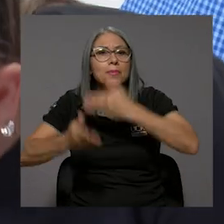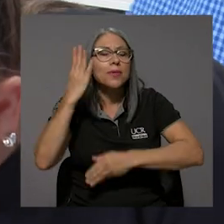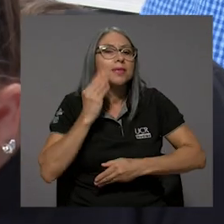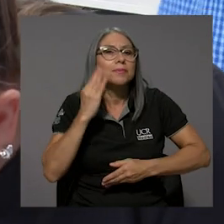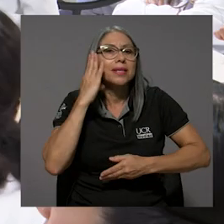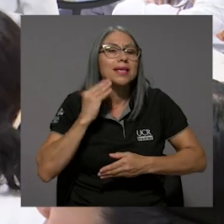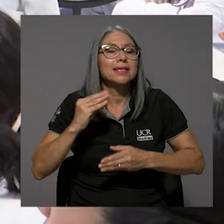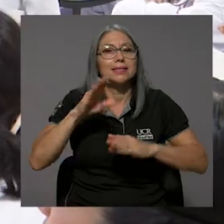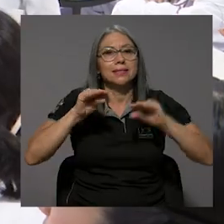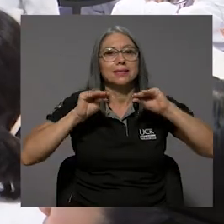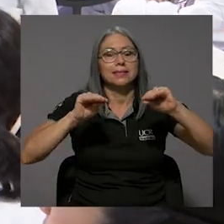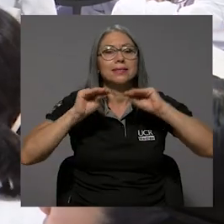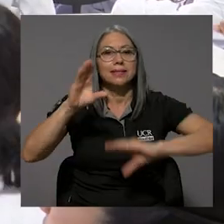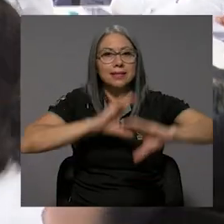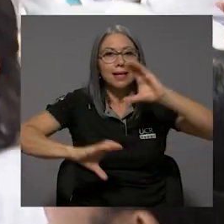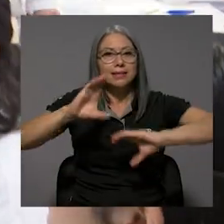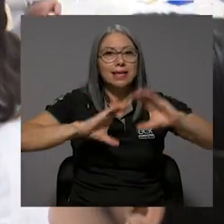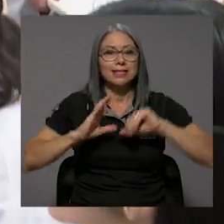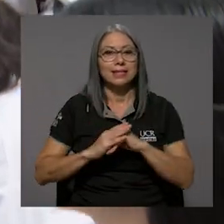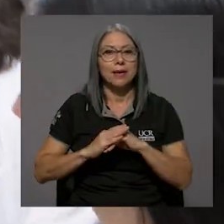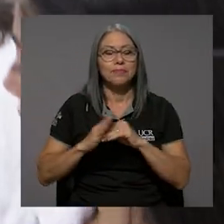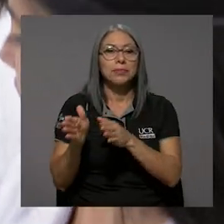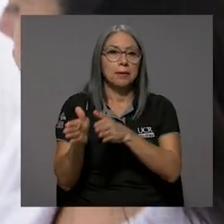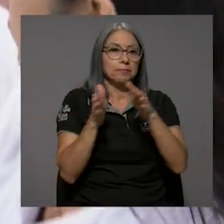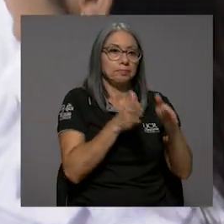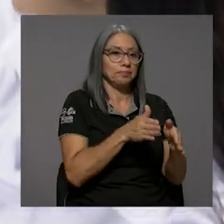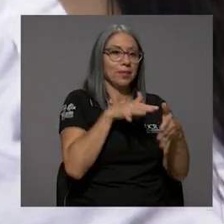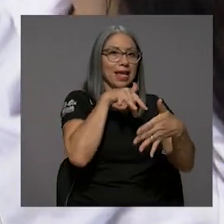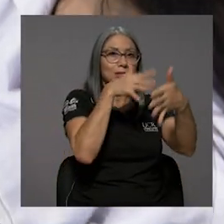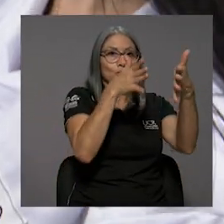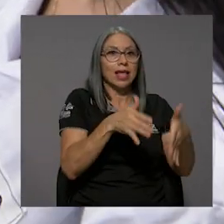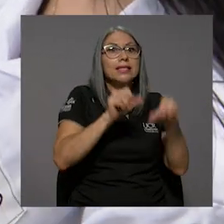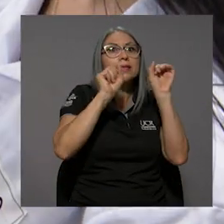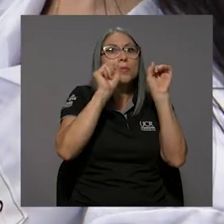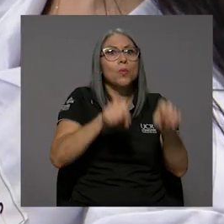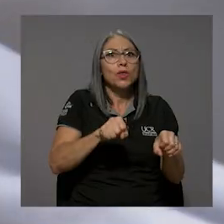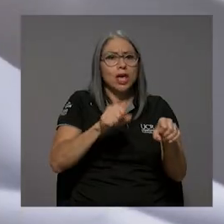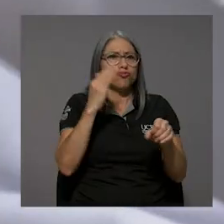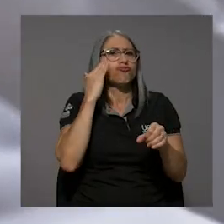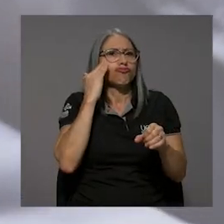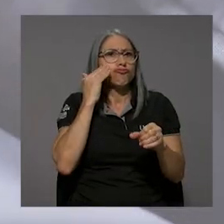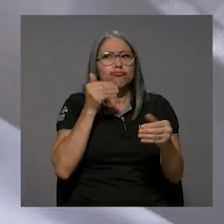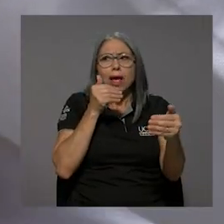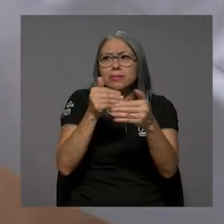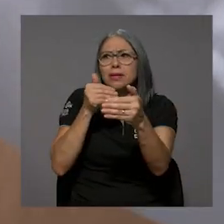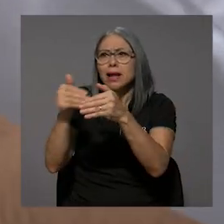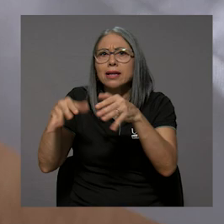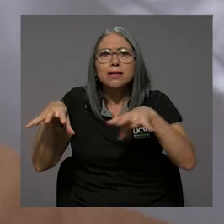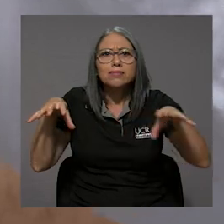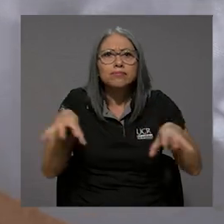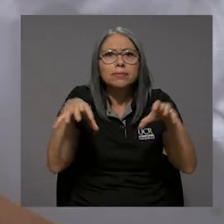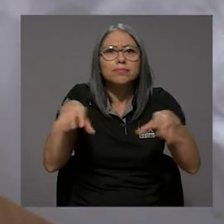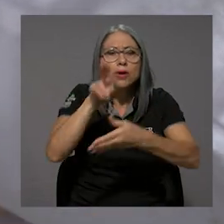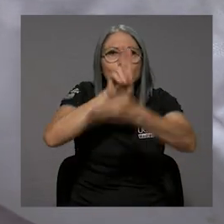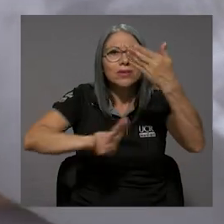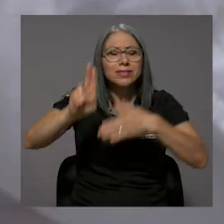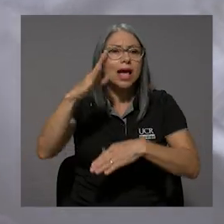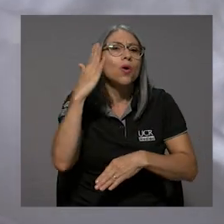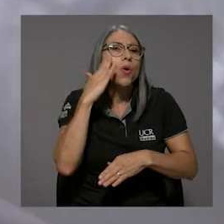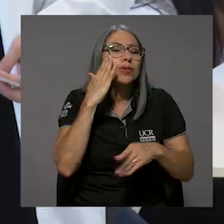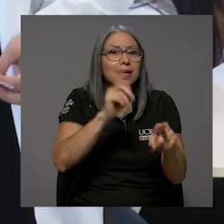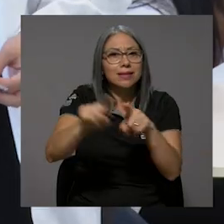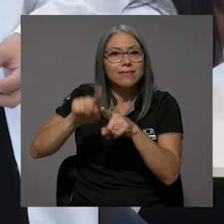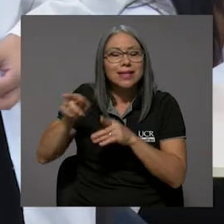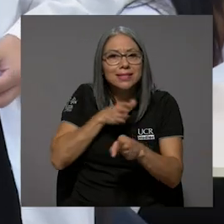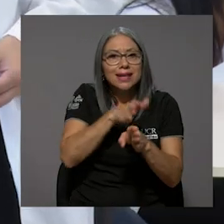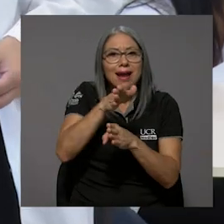ciencia. Por su parte, las personas estudiantes tuvieron la oportunidad de acercarse a la dinámica universitaria y de conocer las diferentes carreras de la